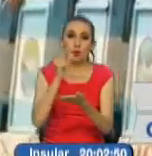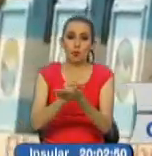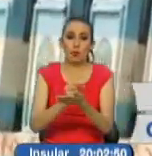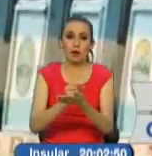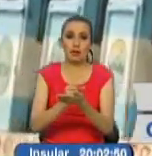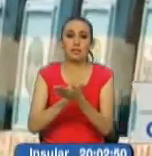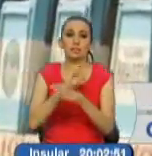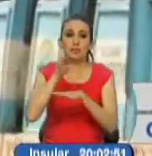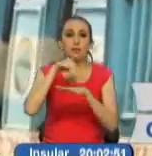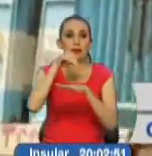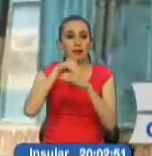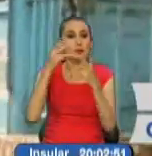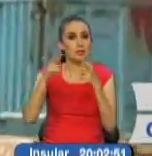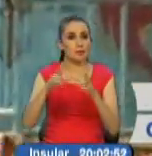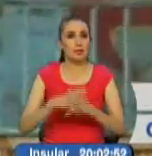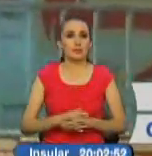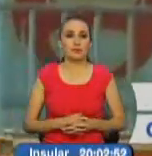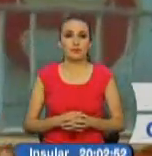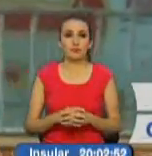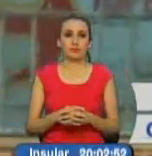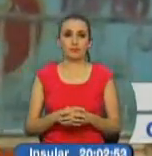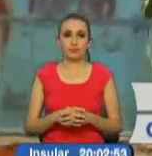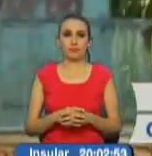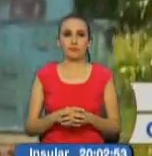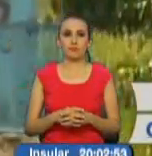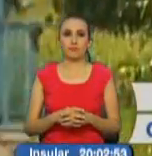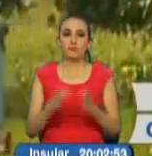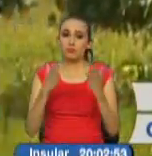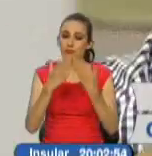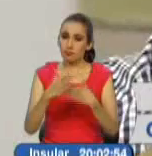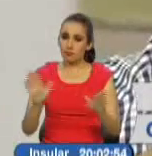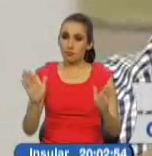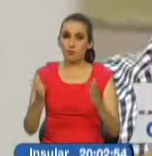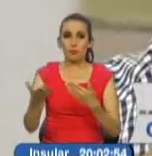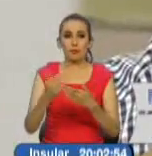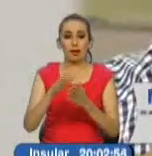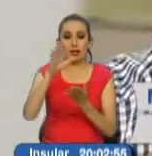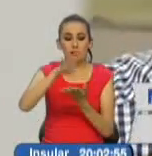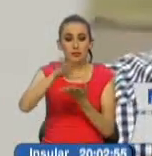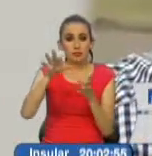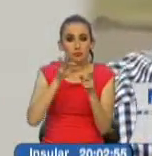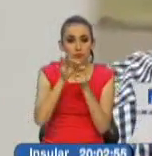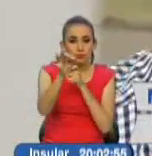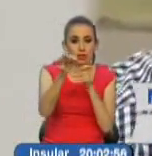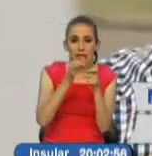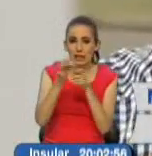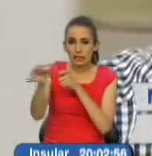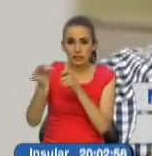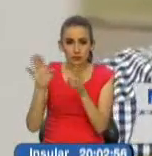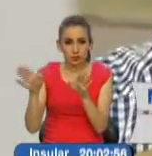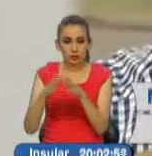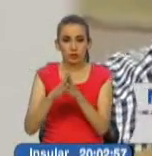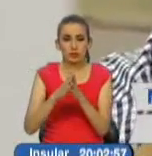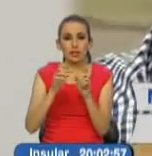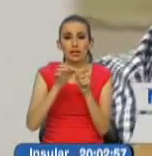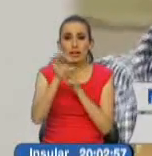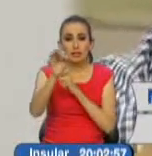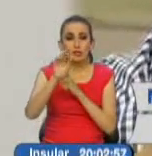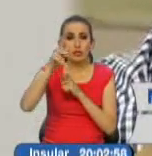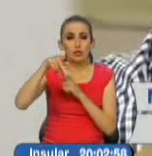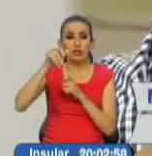Manabí. Va a habilitar en la parte de estos cantones y también el cantón Paján de